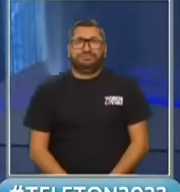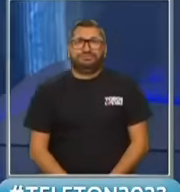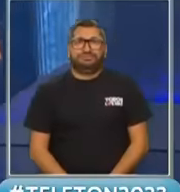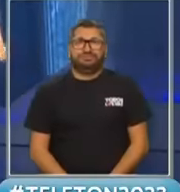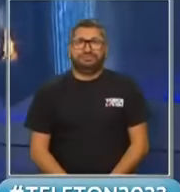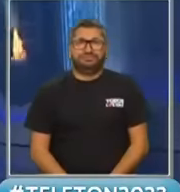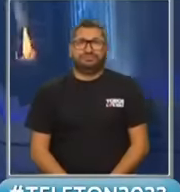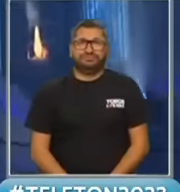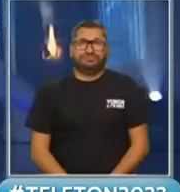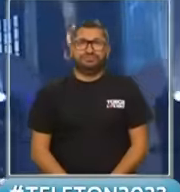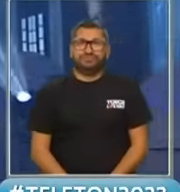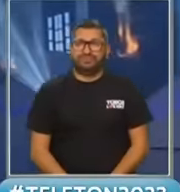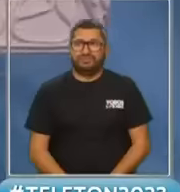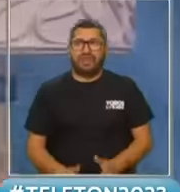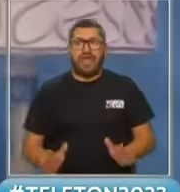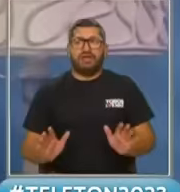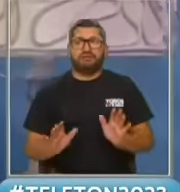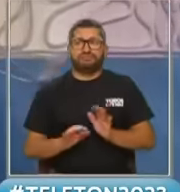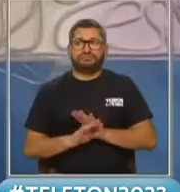Finito para esta hora. ¡Ya!